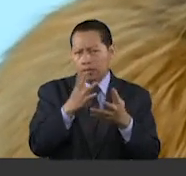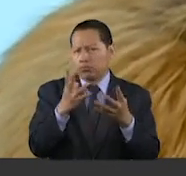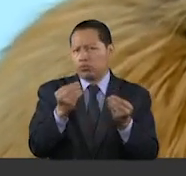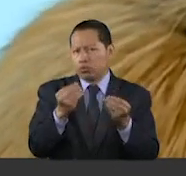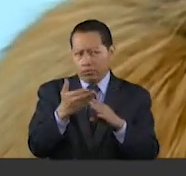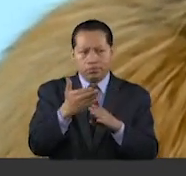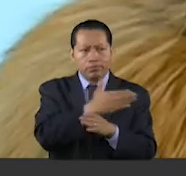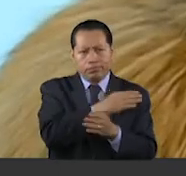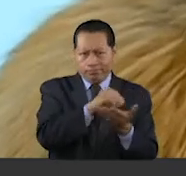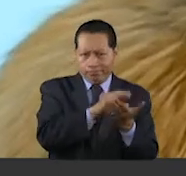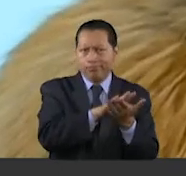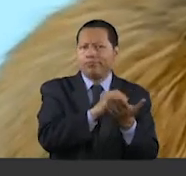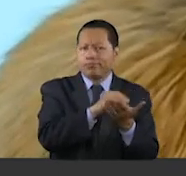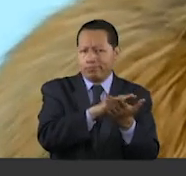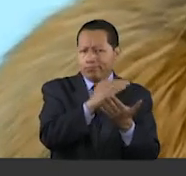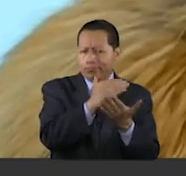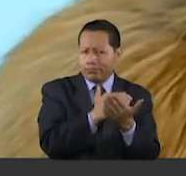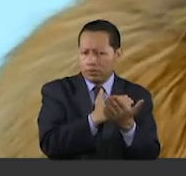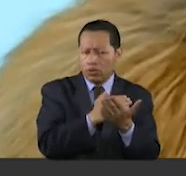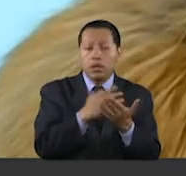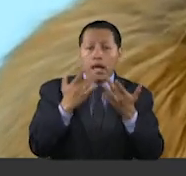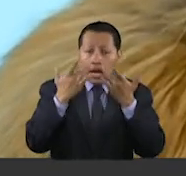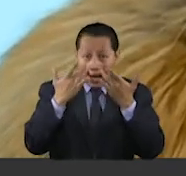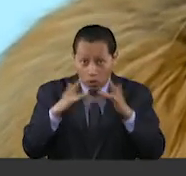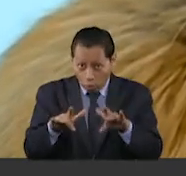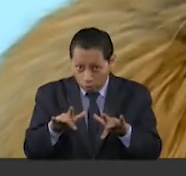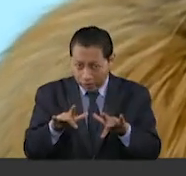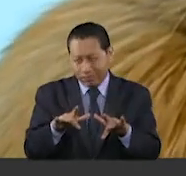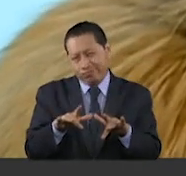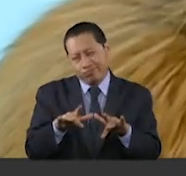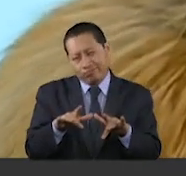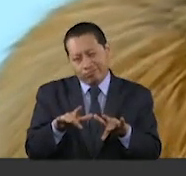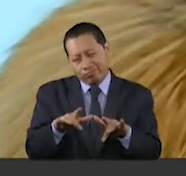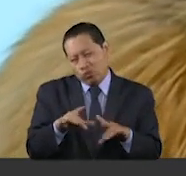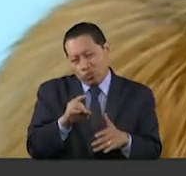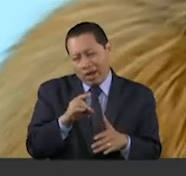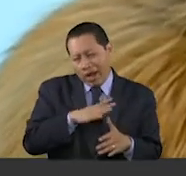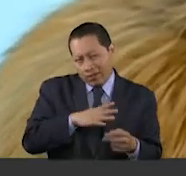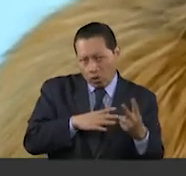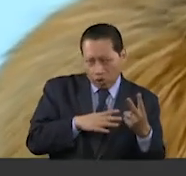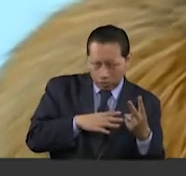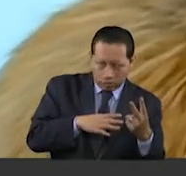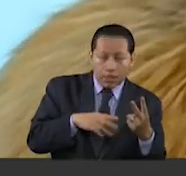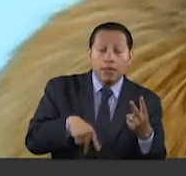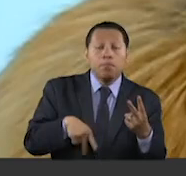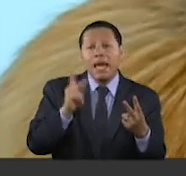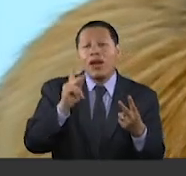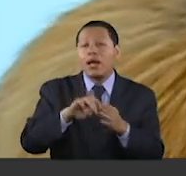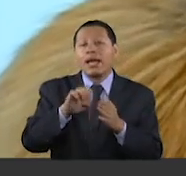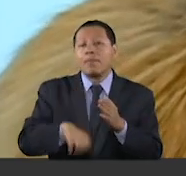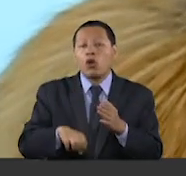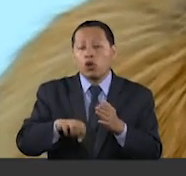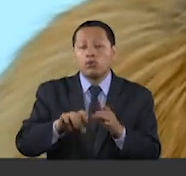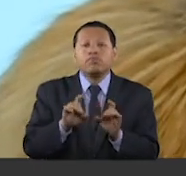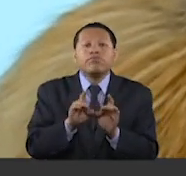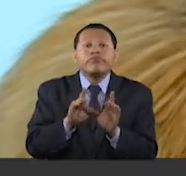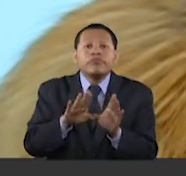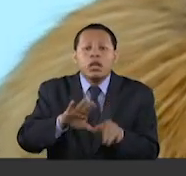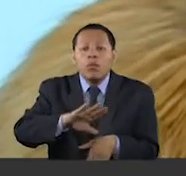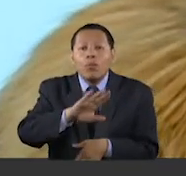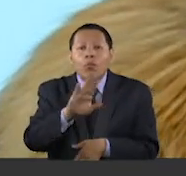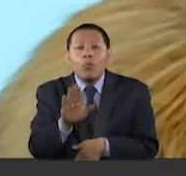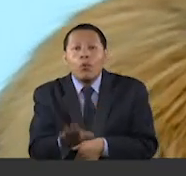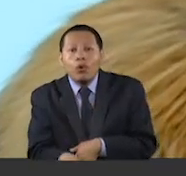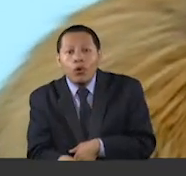precedentes no por renuncia solamente tenemos dos pero sí por fallecimiento anticipado a la